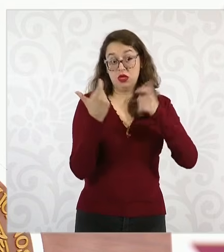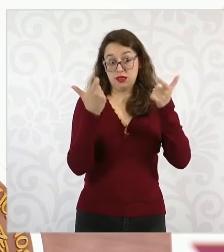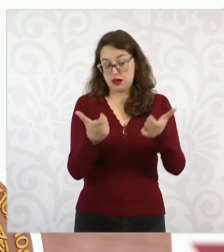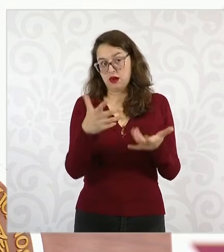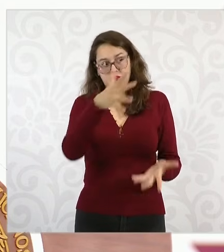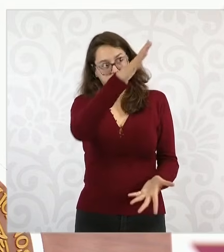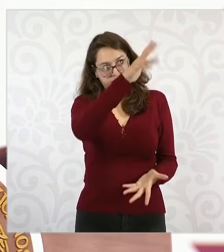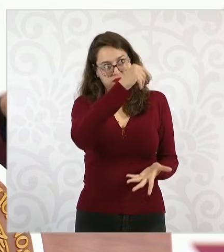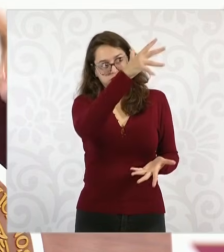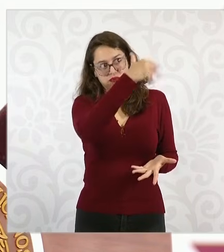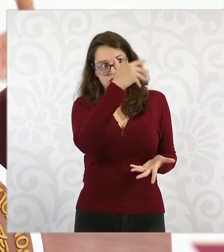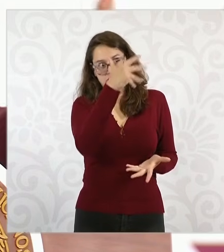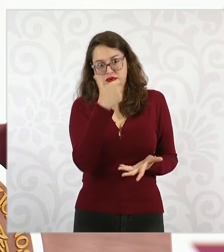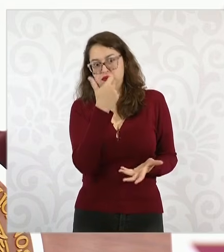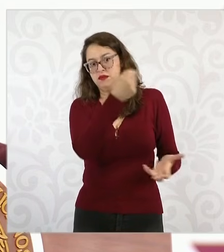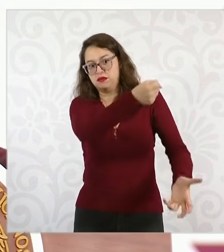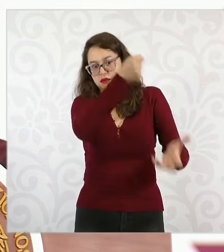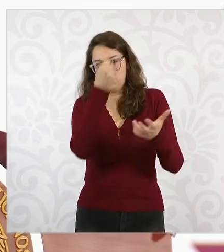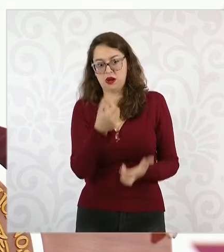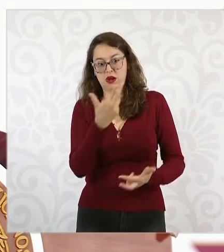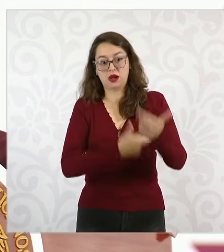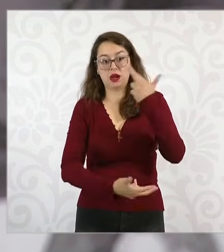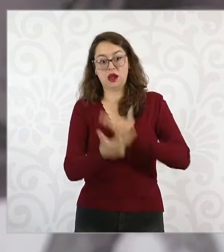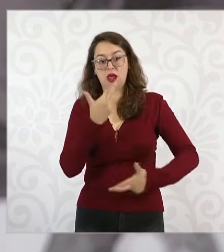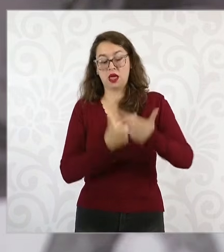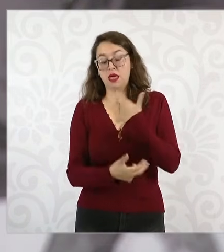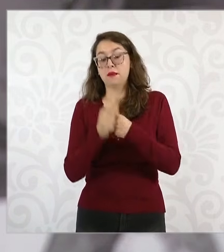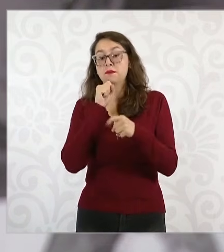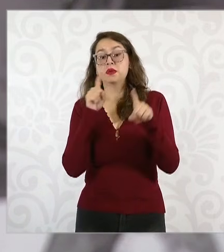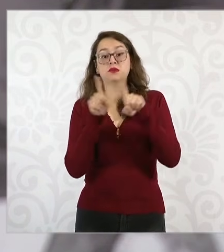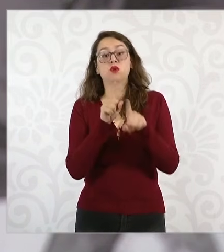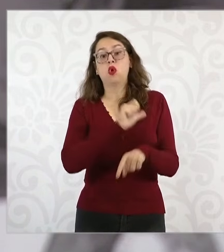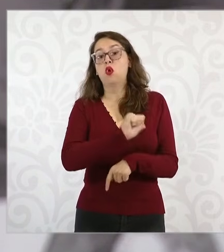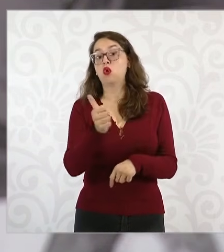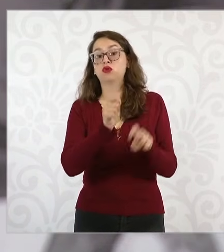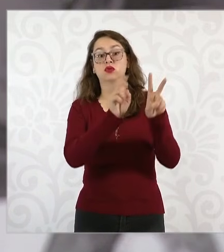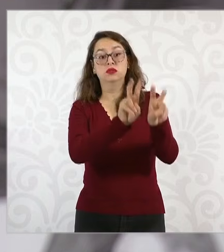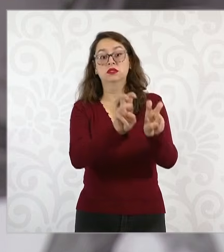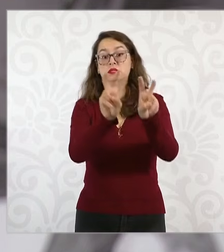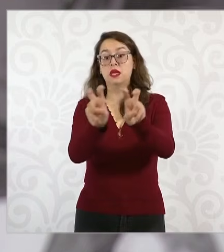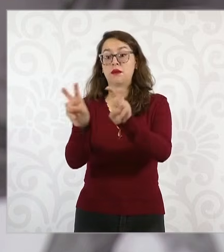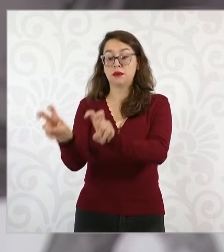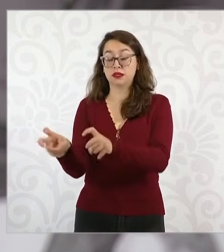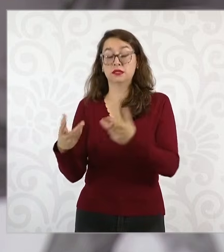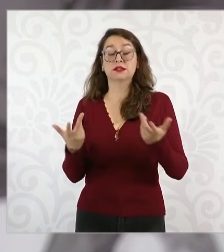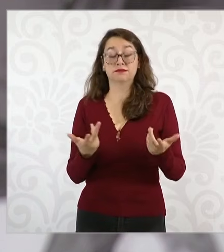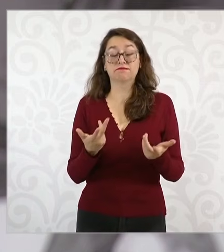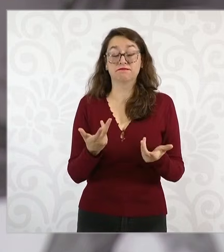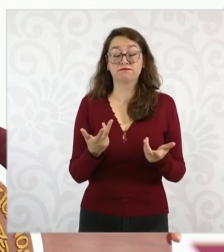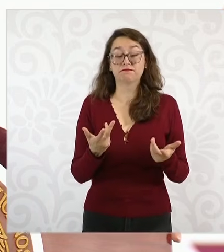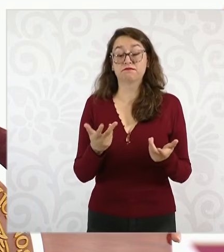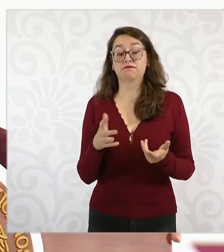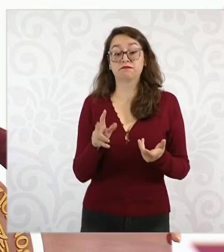como otros temas relacionados con este personaje,